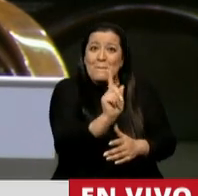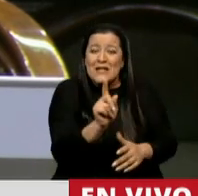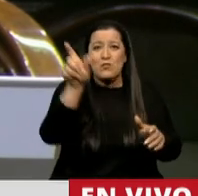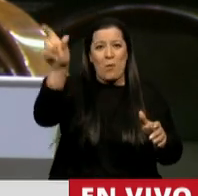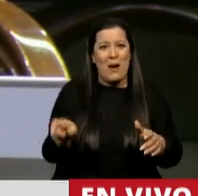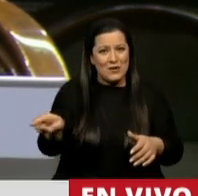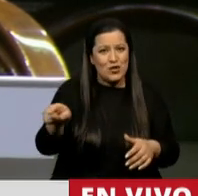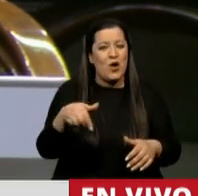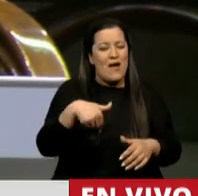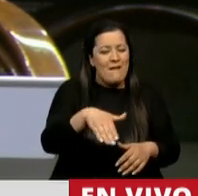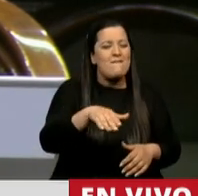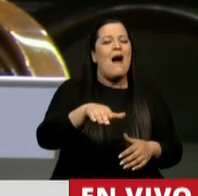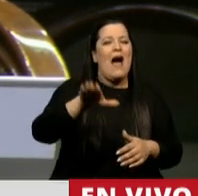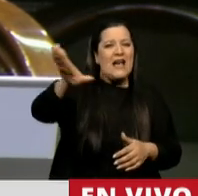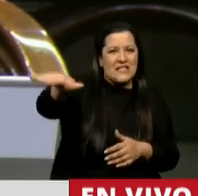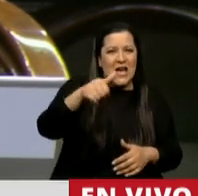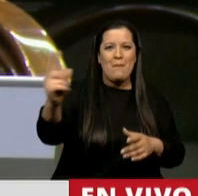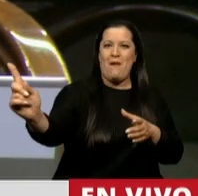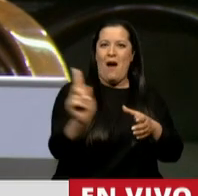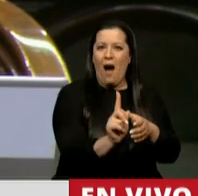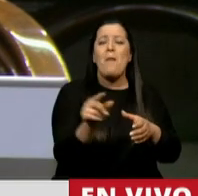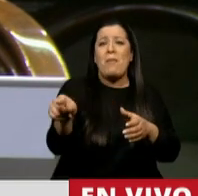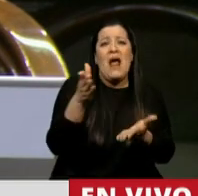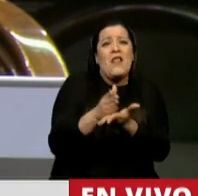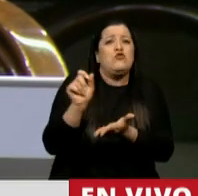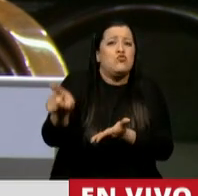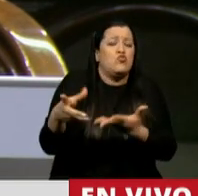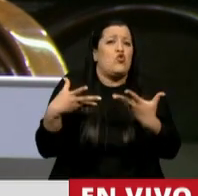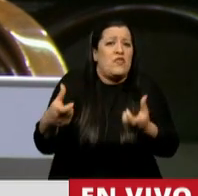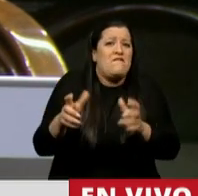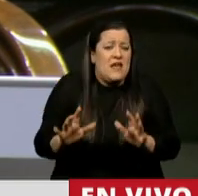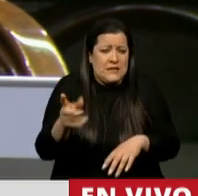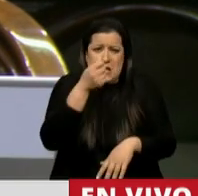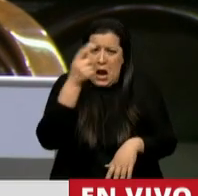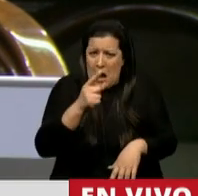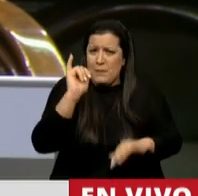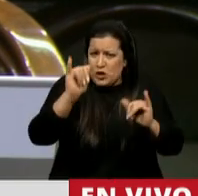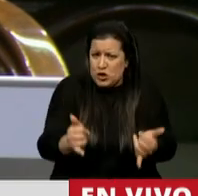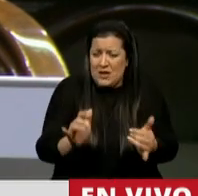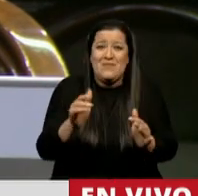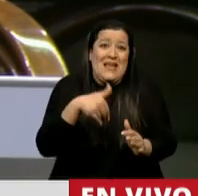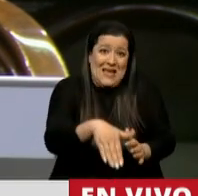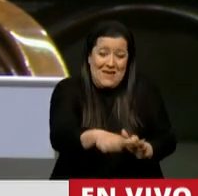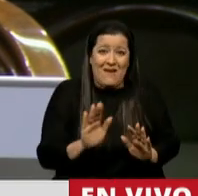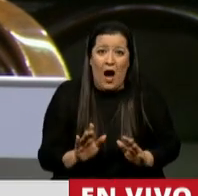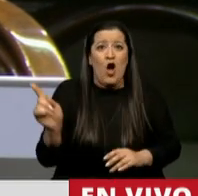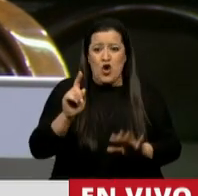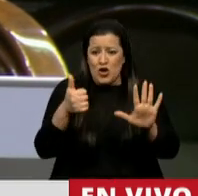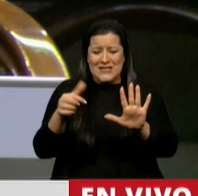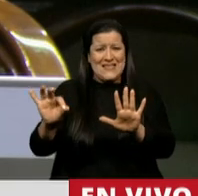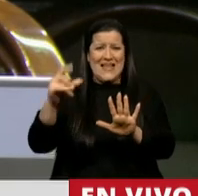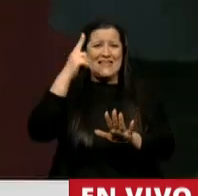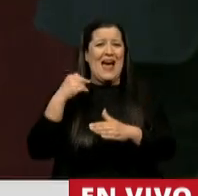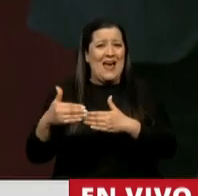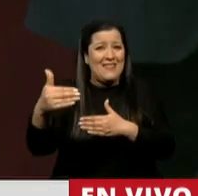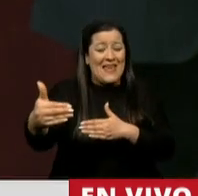fuese citada para que ejerciera su derecho de defensa en forma inmediata y no en 60 días y de forma